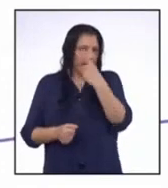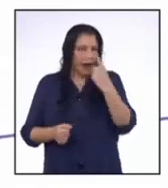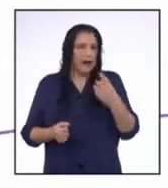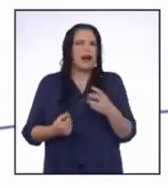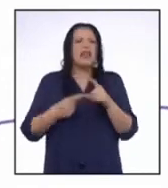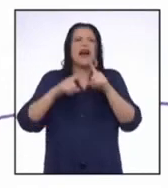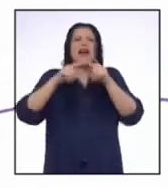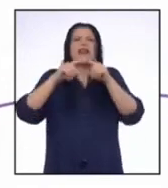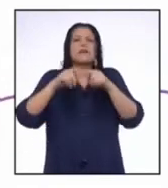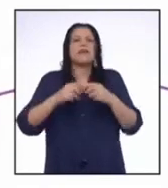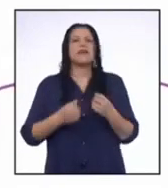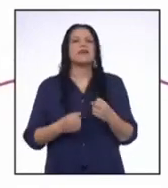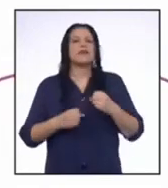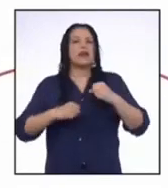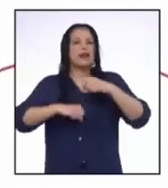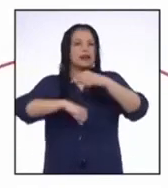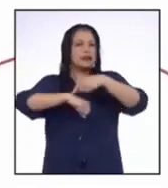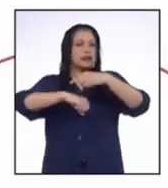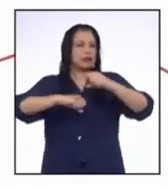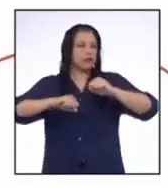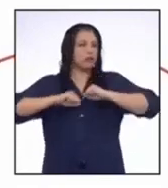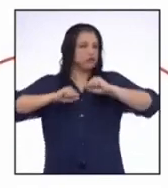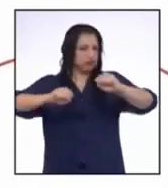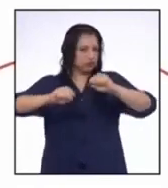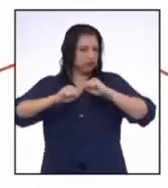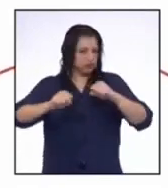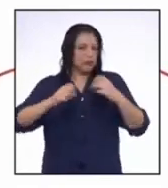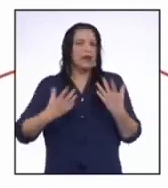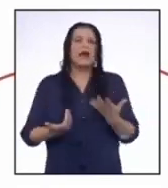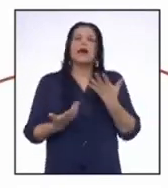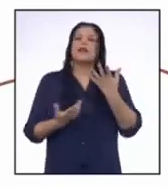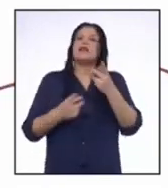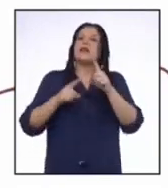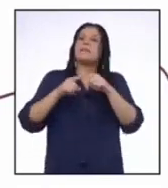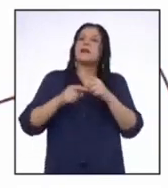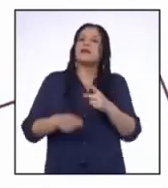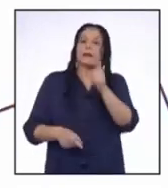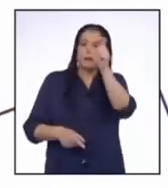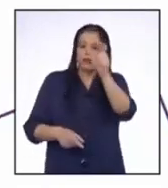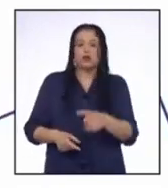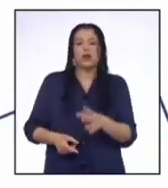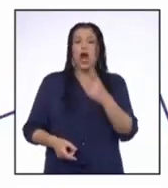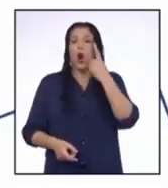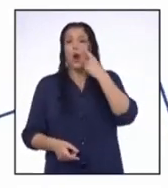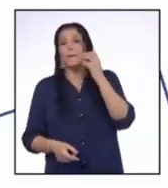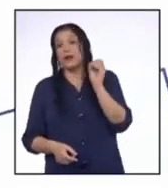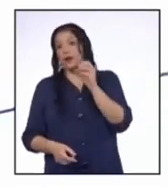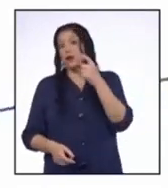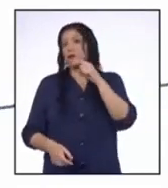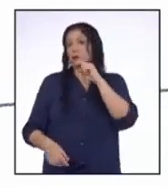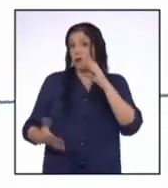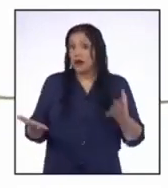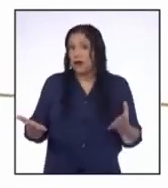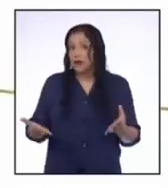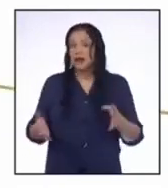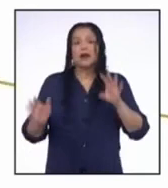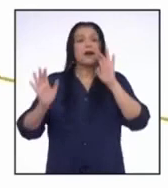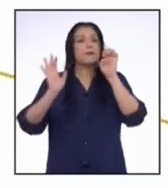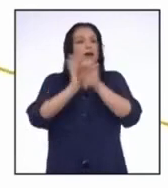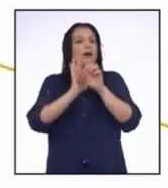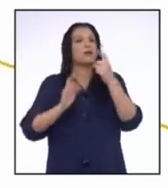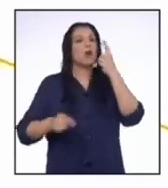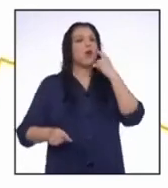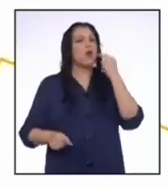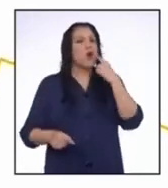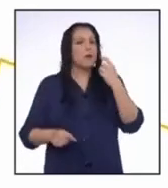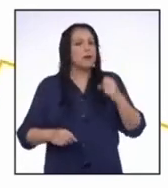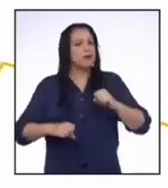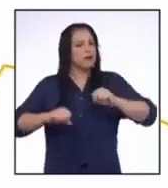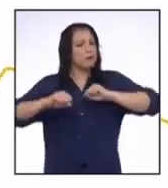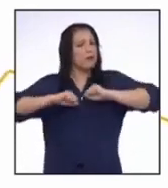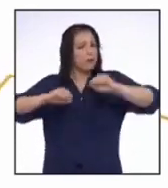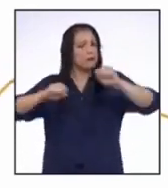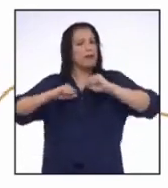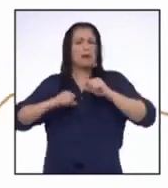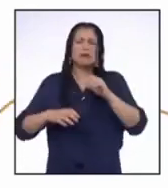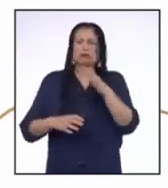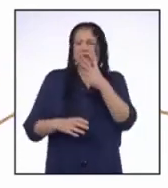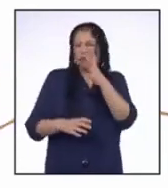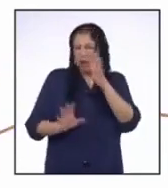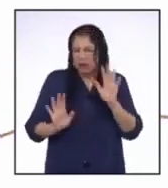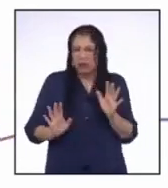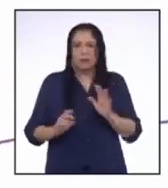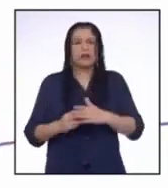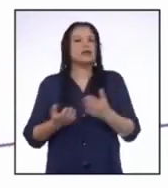nivel de actividad física, teniendo en cuenta si la persona es hombre o mujer. Por ejemplo, un hombre cuya actividad física es